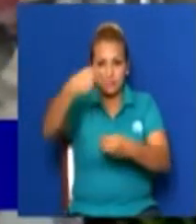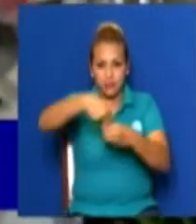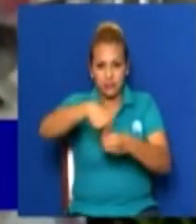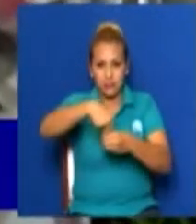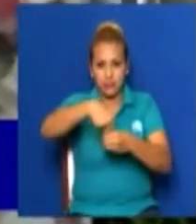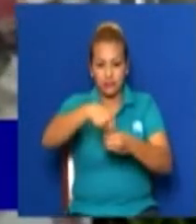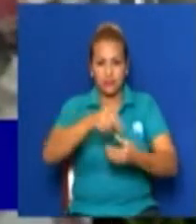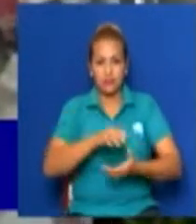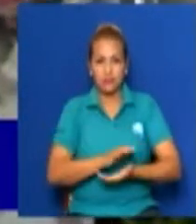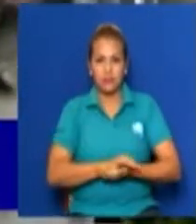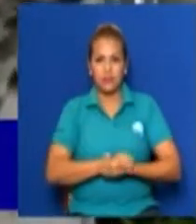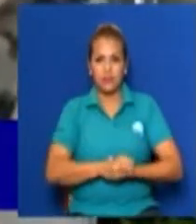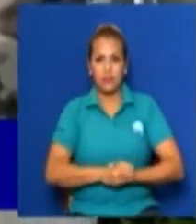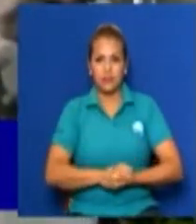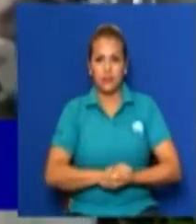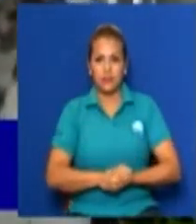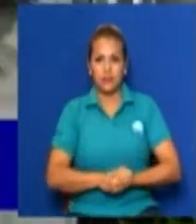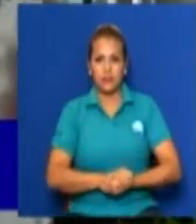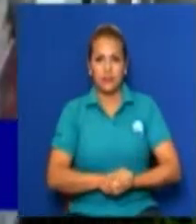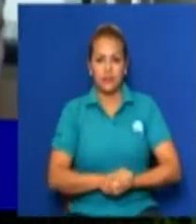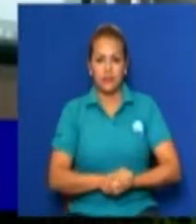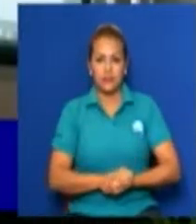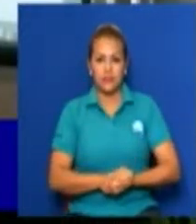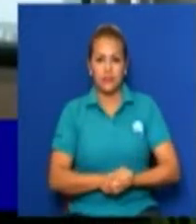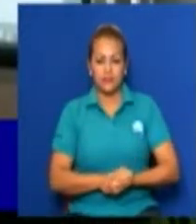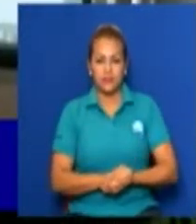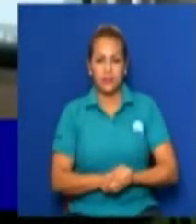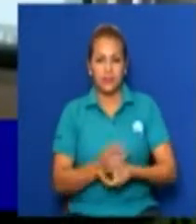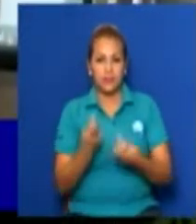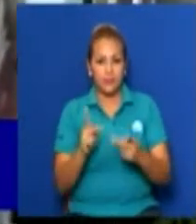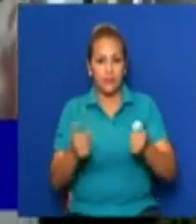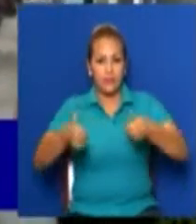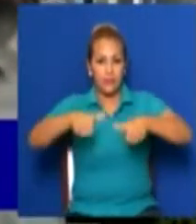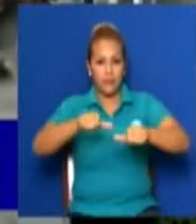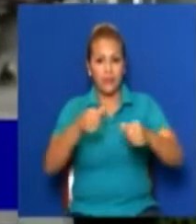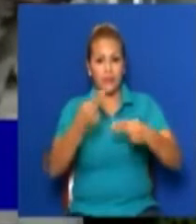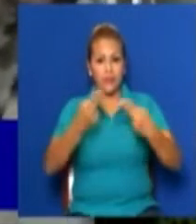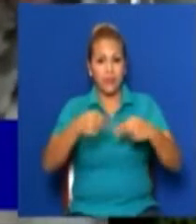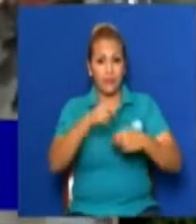Sigamos hasta llegar ahí. El convenio 100